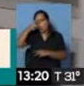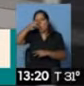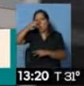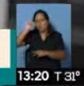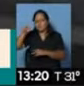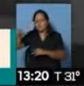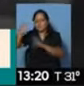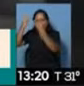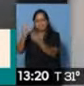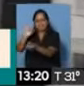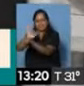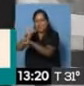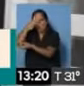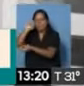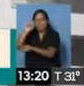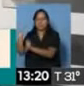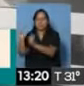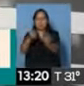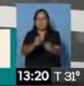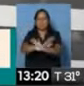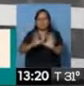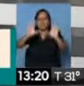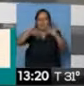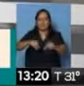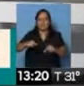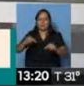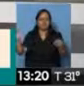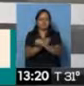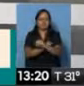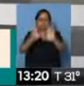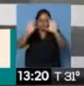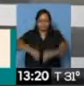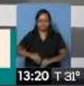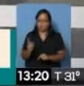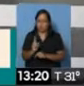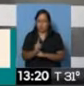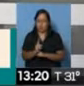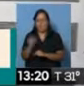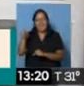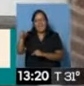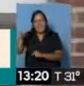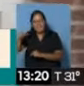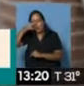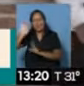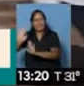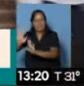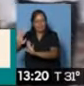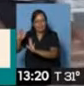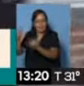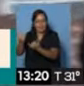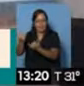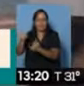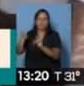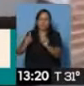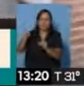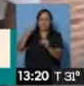es el establecimiento de gorriti y lo vamos a utilizar como una gran alcaidía para poder evacuar los internos de las comisarías a ese lugar